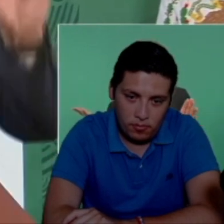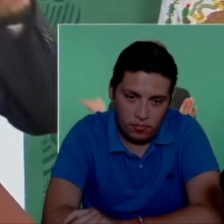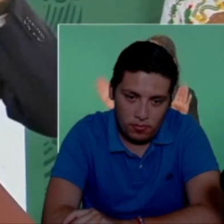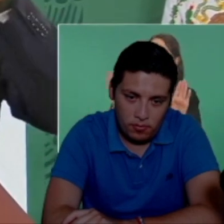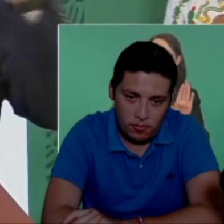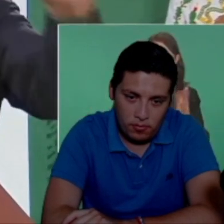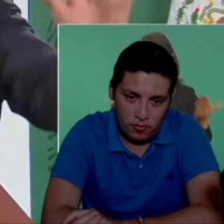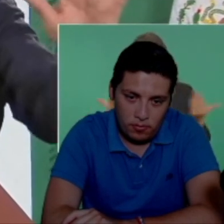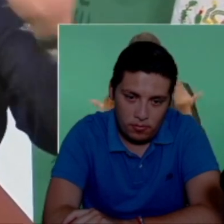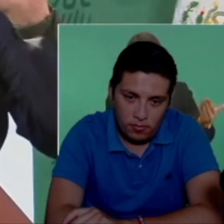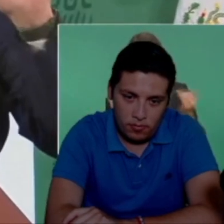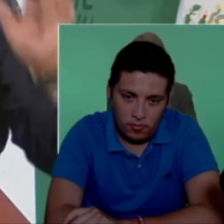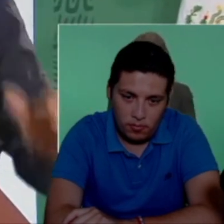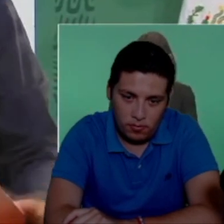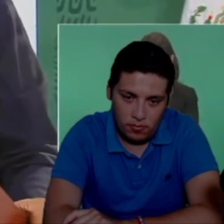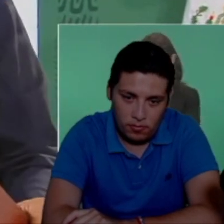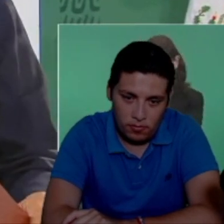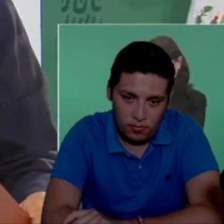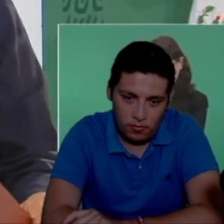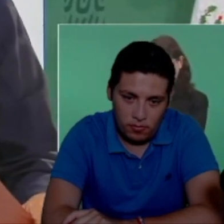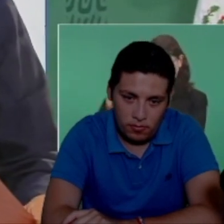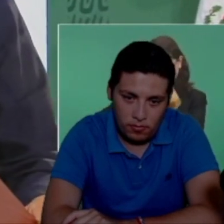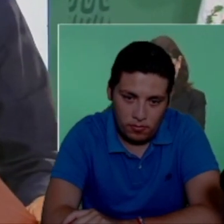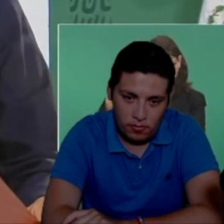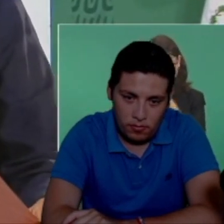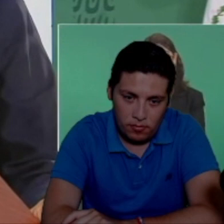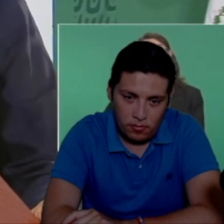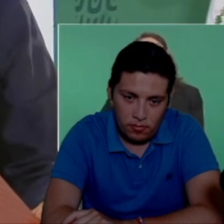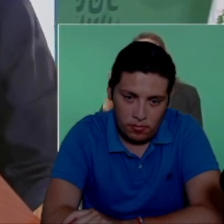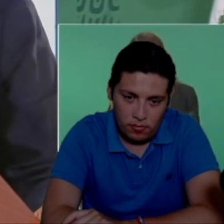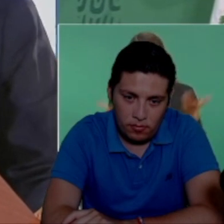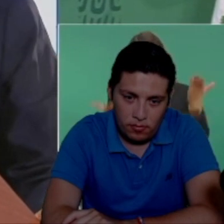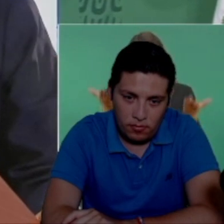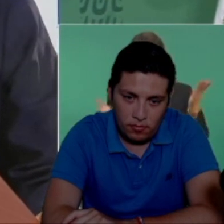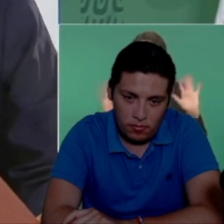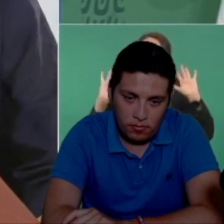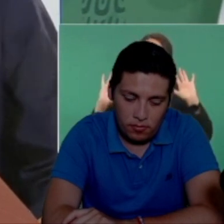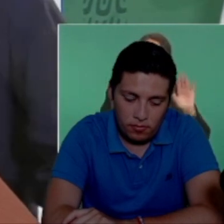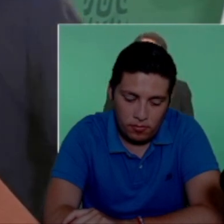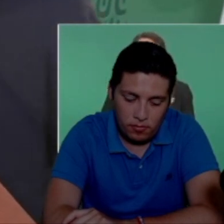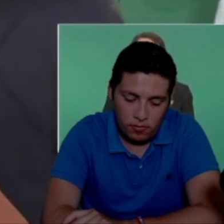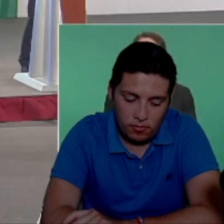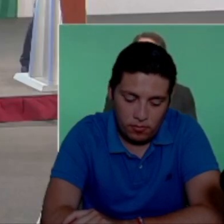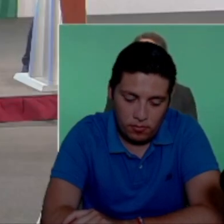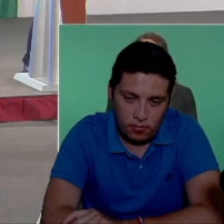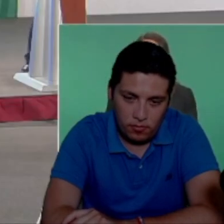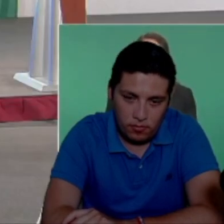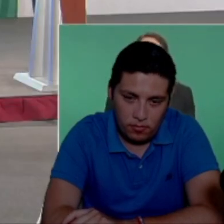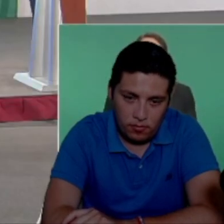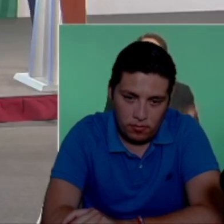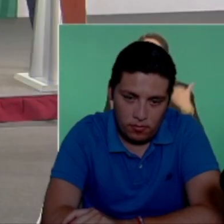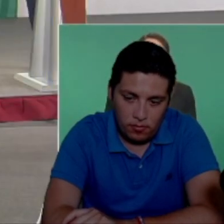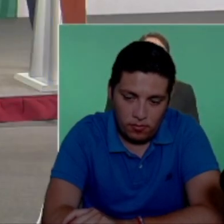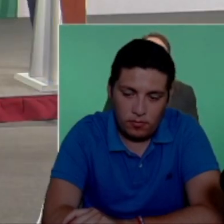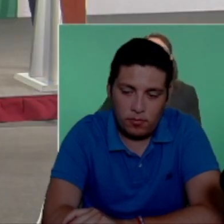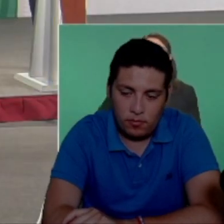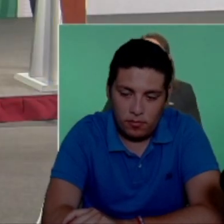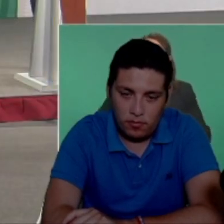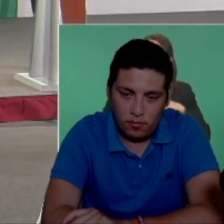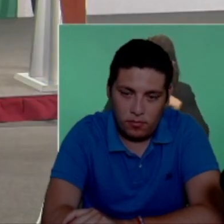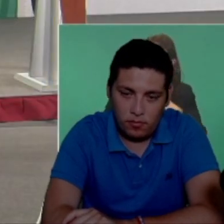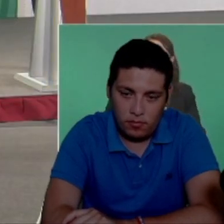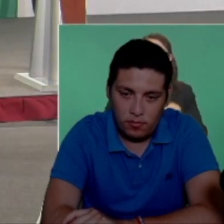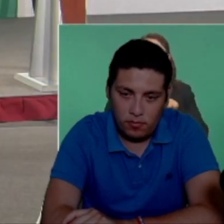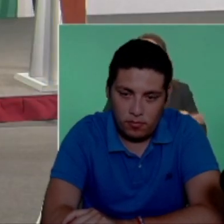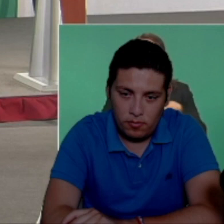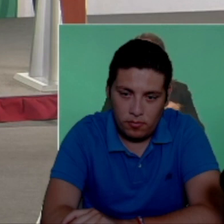Nada más para ver los contrastes. Pero bueno, vamos nosotros a seguir trabajando y